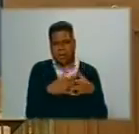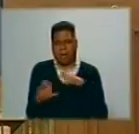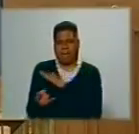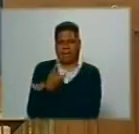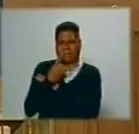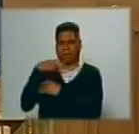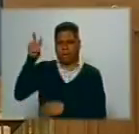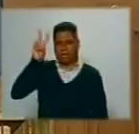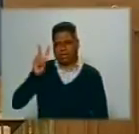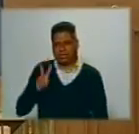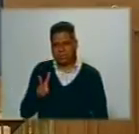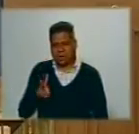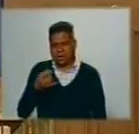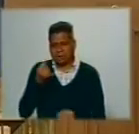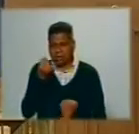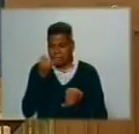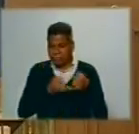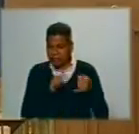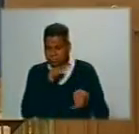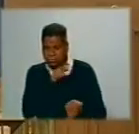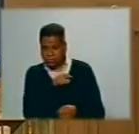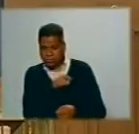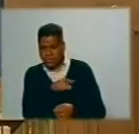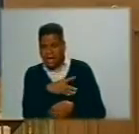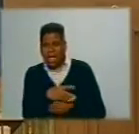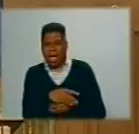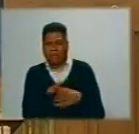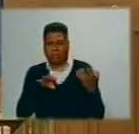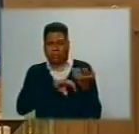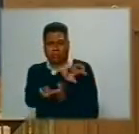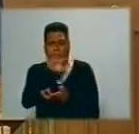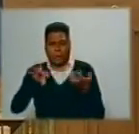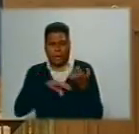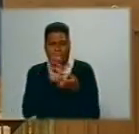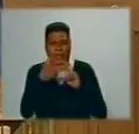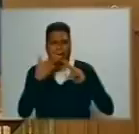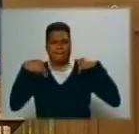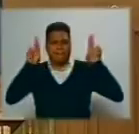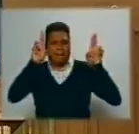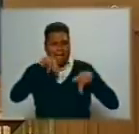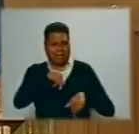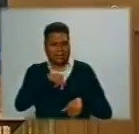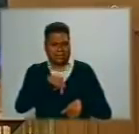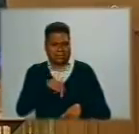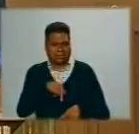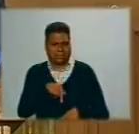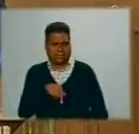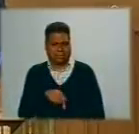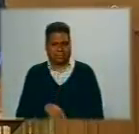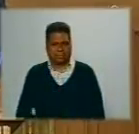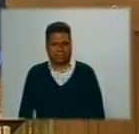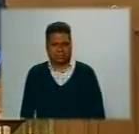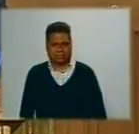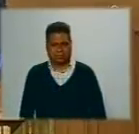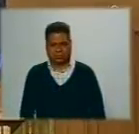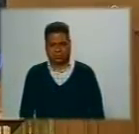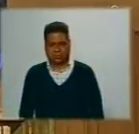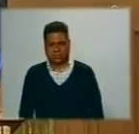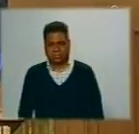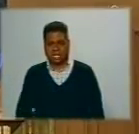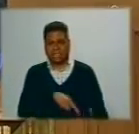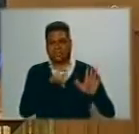fin último es alterar la paz y tranquilidad para el exclusivo beneficio de sus intereses.